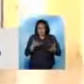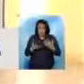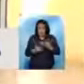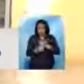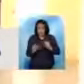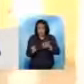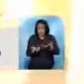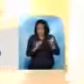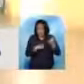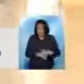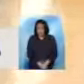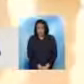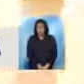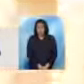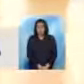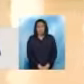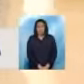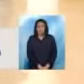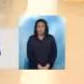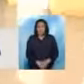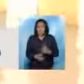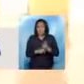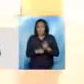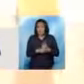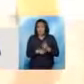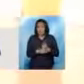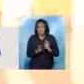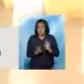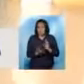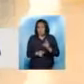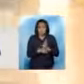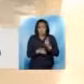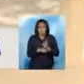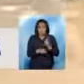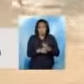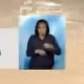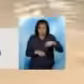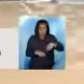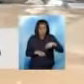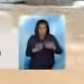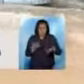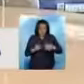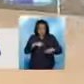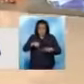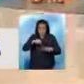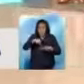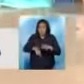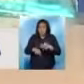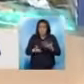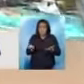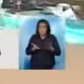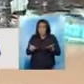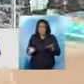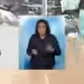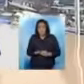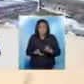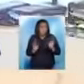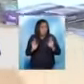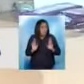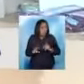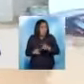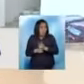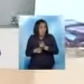Cuidado, cuidado, cuidado. Cuidado con él. Cuidado con el piso, puede haber buzones abiertos, de repente puede haber algún hueco, alguna